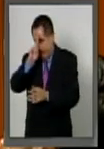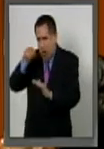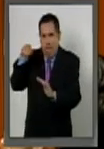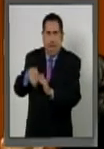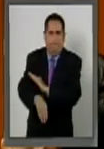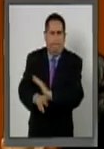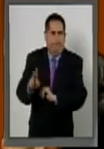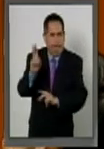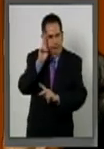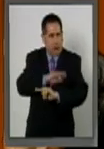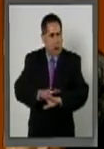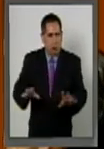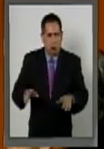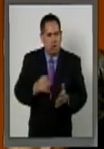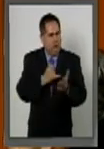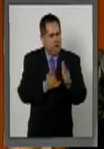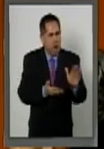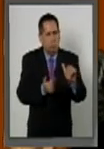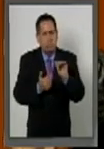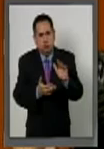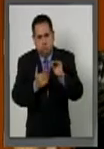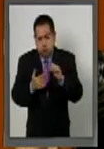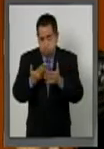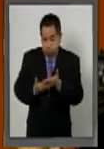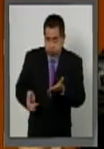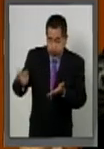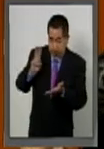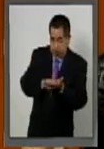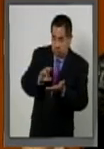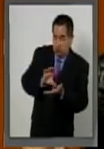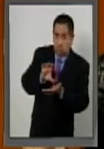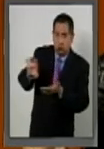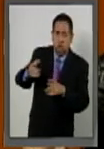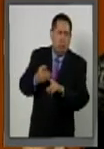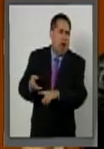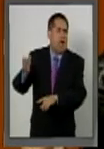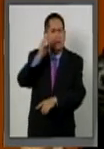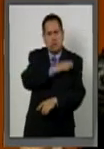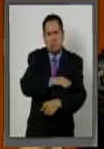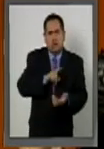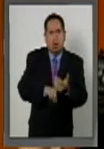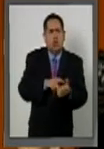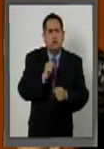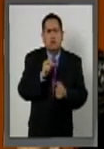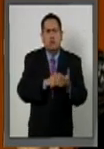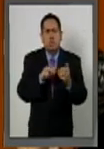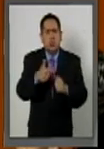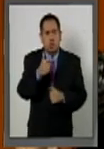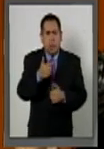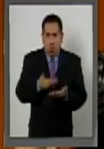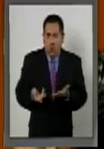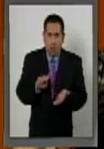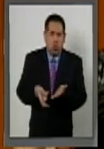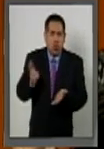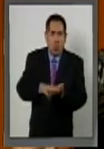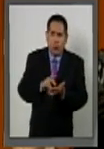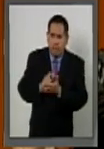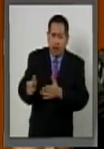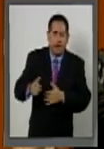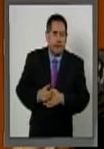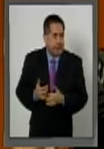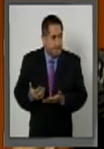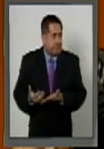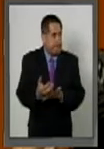ingresos tributarios, hoy pagamos el doble de lo que pagábamos en 2012. Más ingresos no se